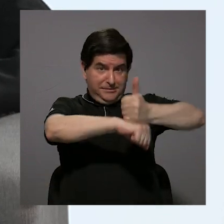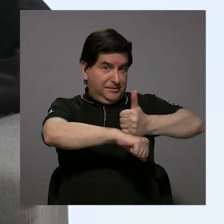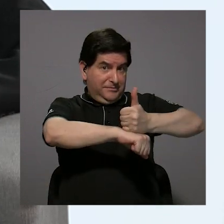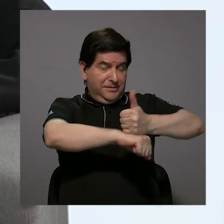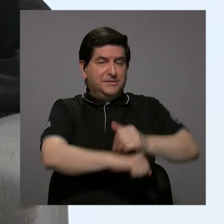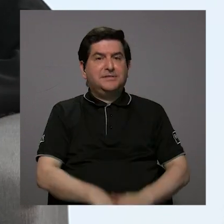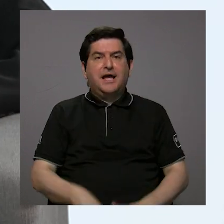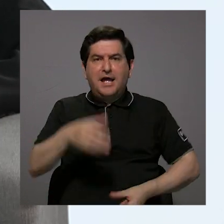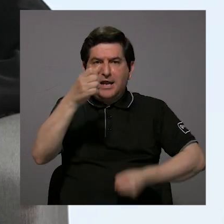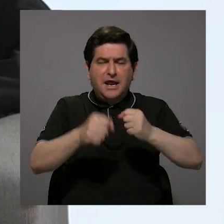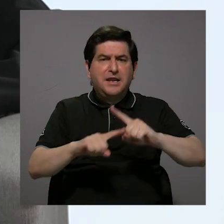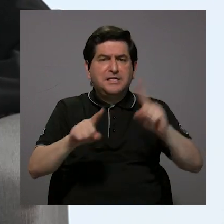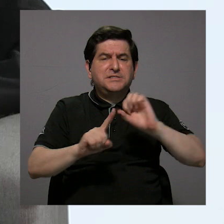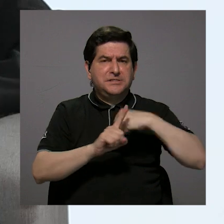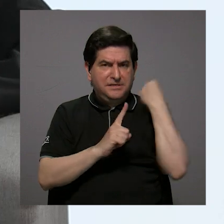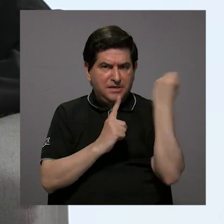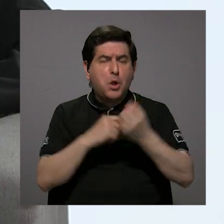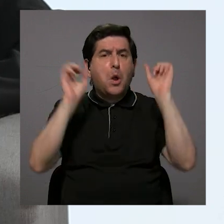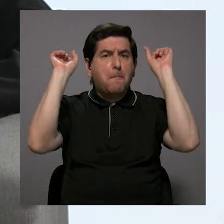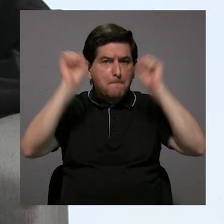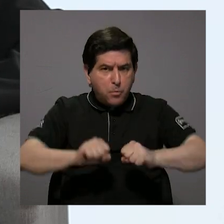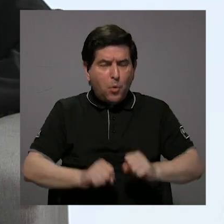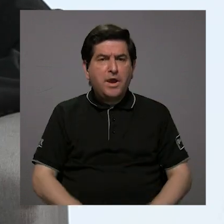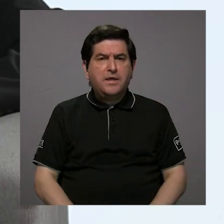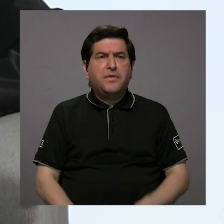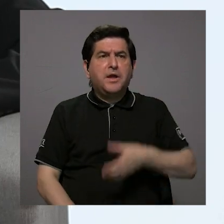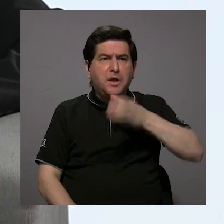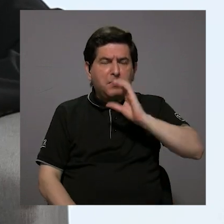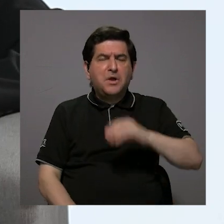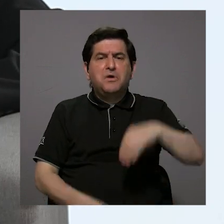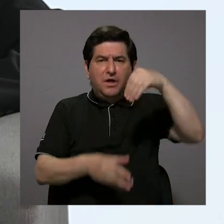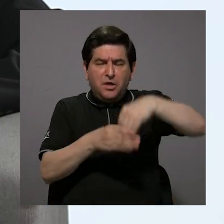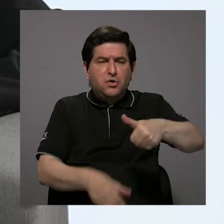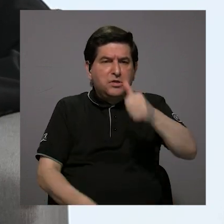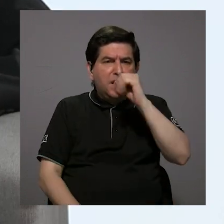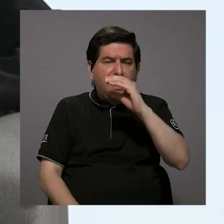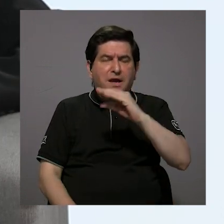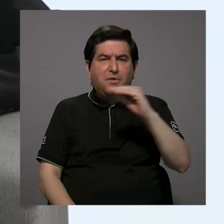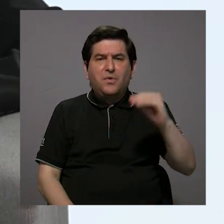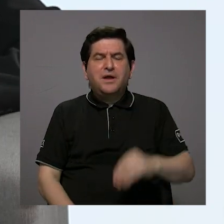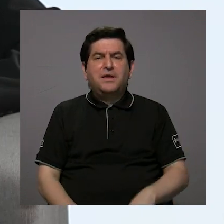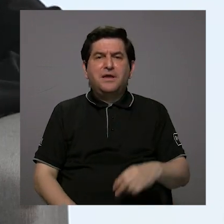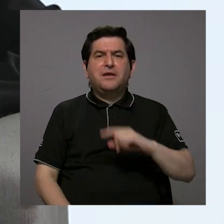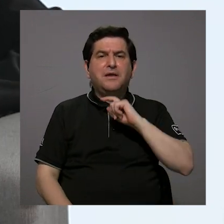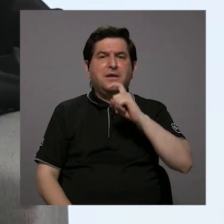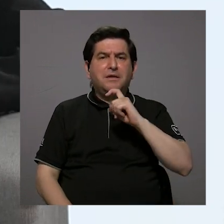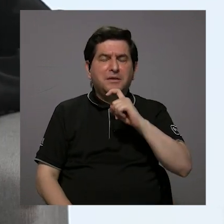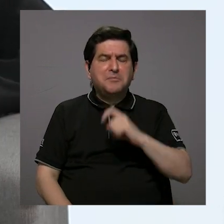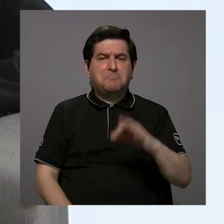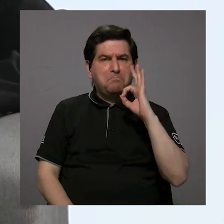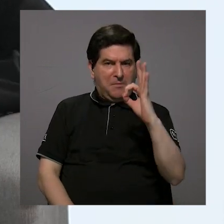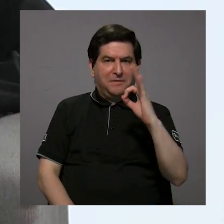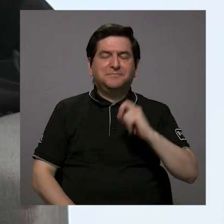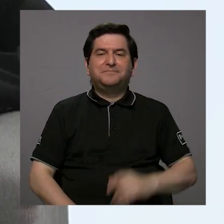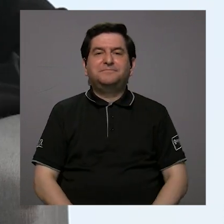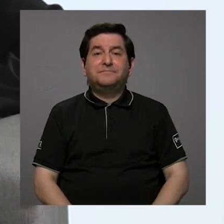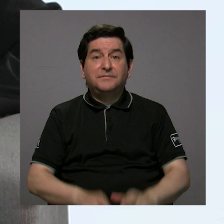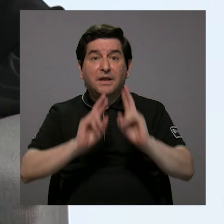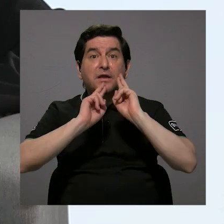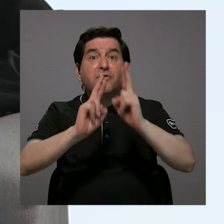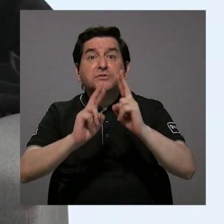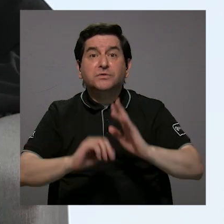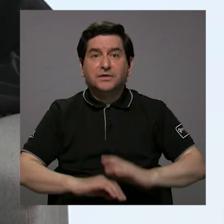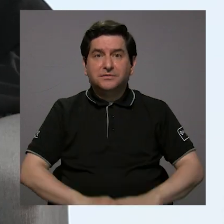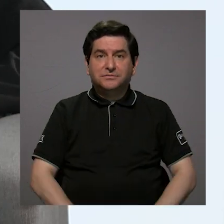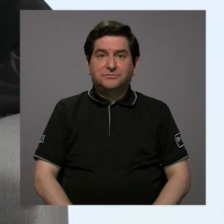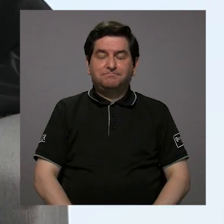determinó que la leche en ciertas condiciones podría ser una bebida buena, hidratante, como hidratante. Resultado,